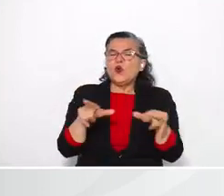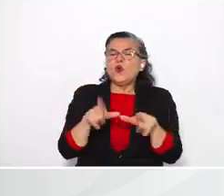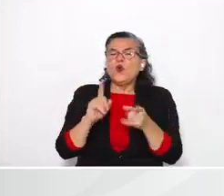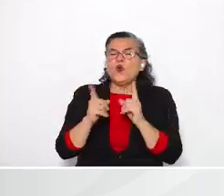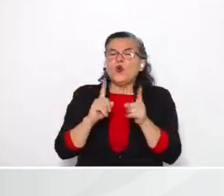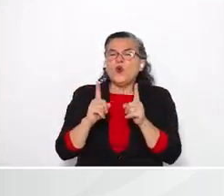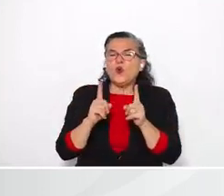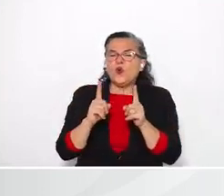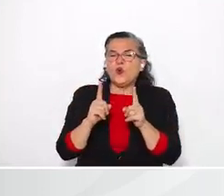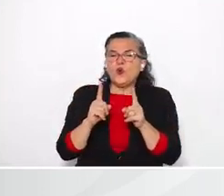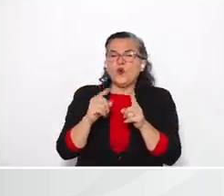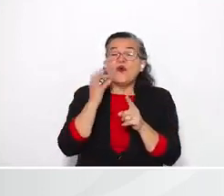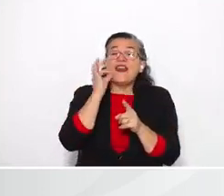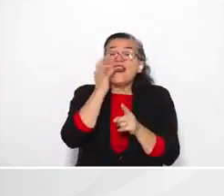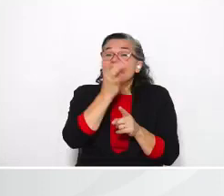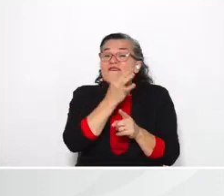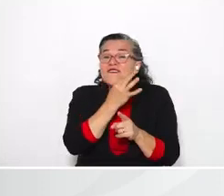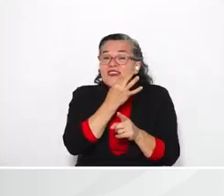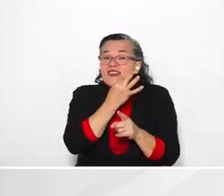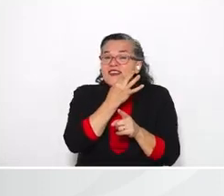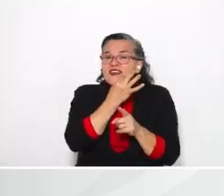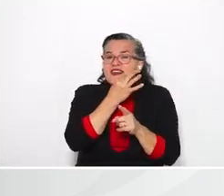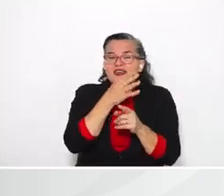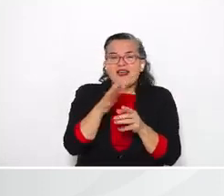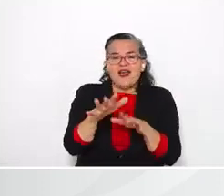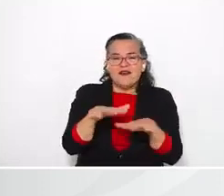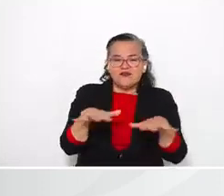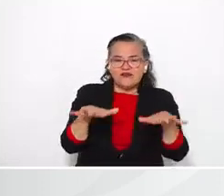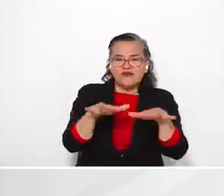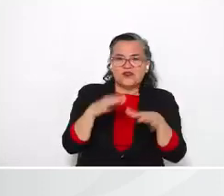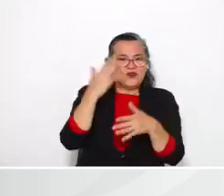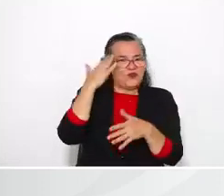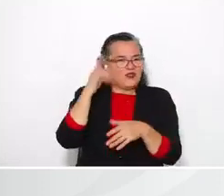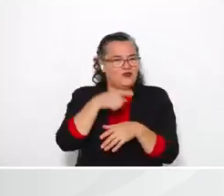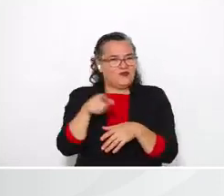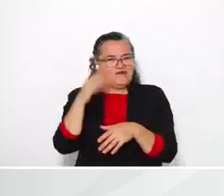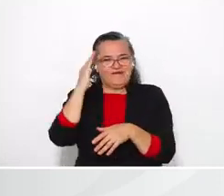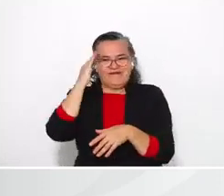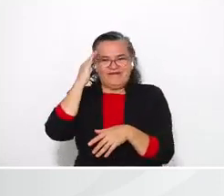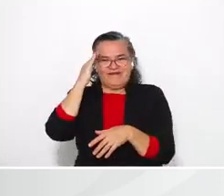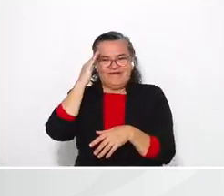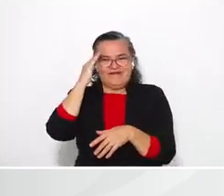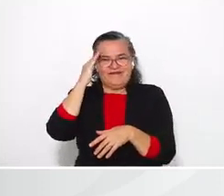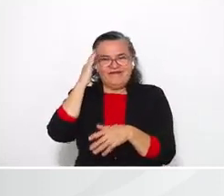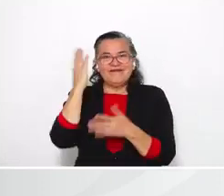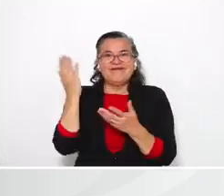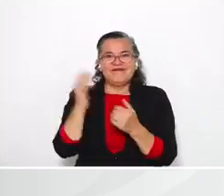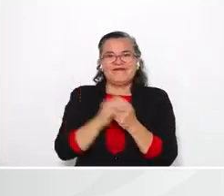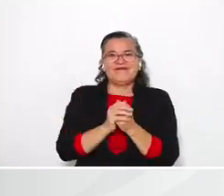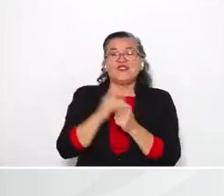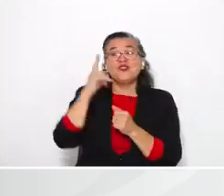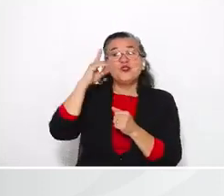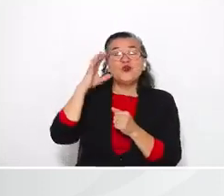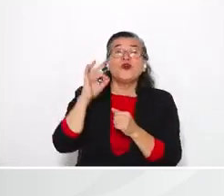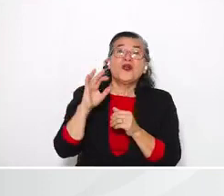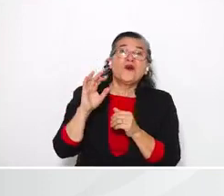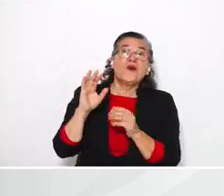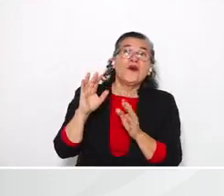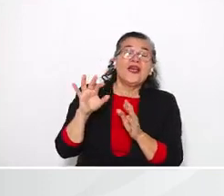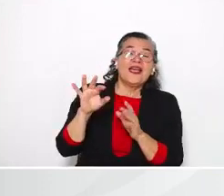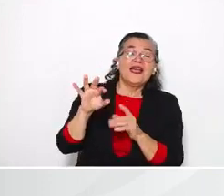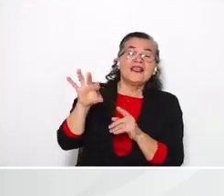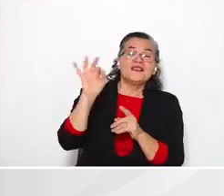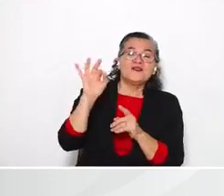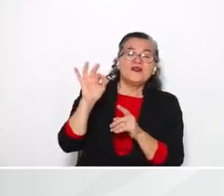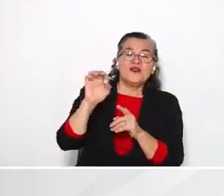en medio de una finca, en medio del trópico húmedo, porque yo no sé si ustedes saben que yo creo que es que escogieron primero